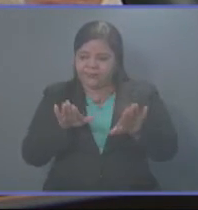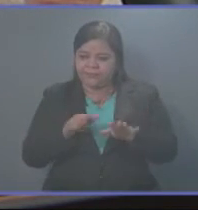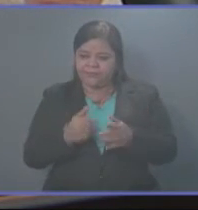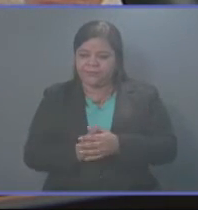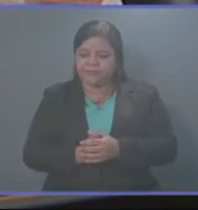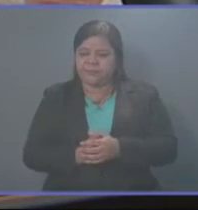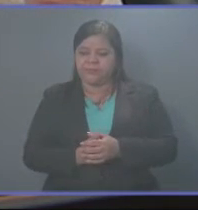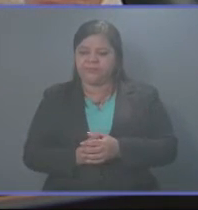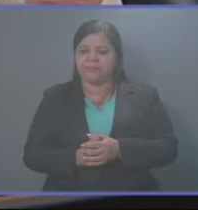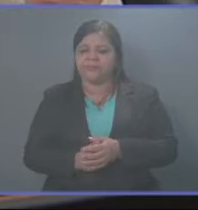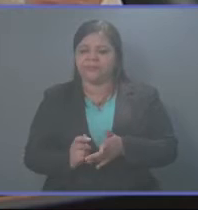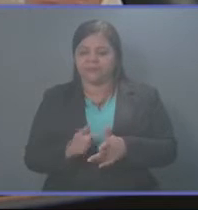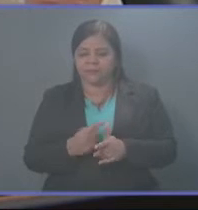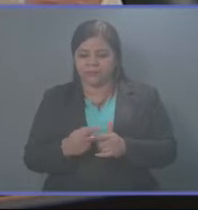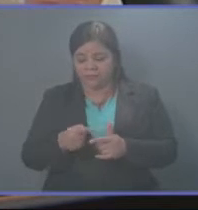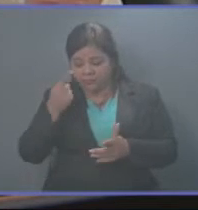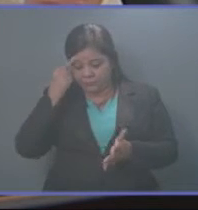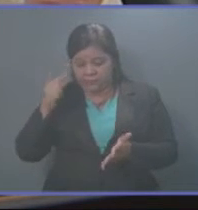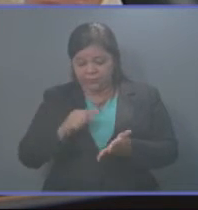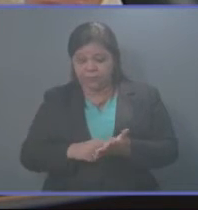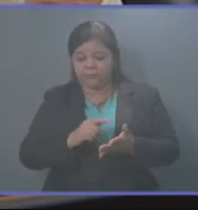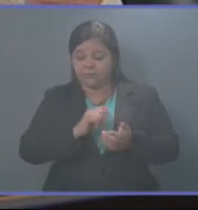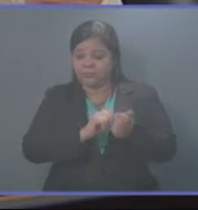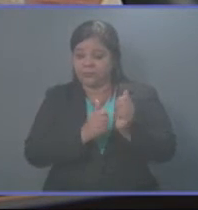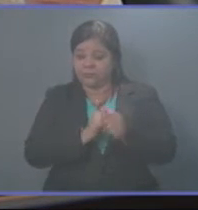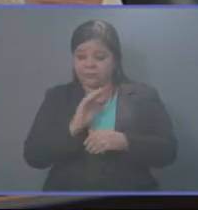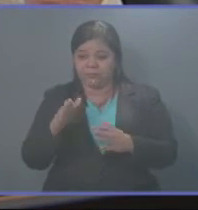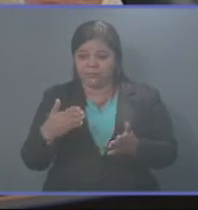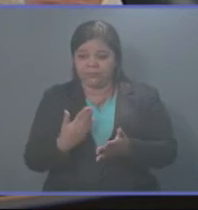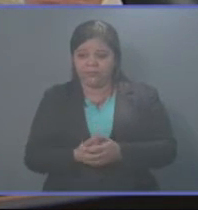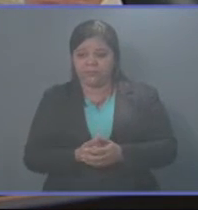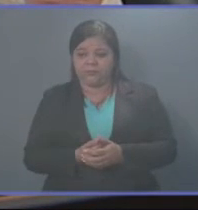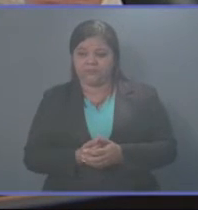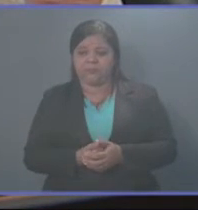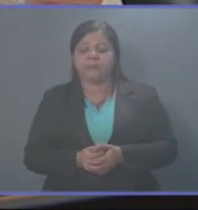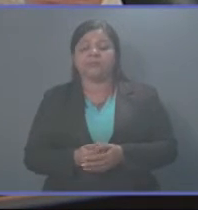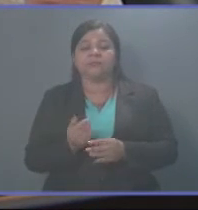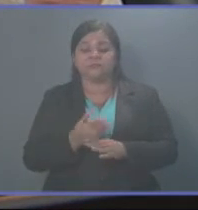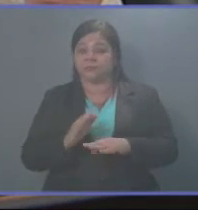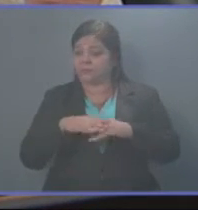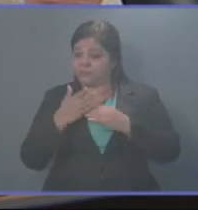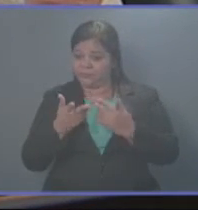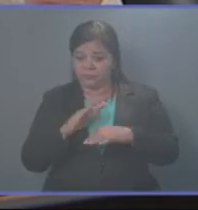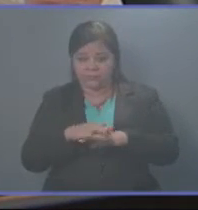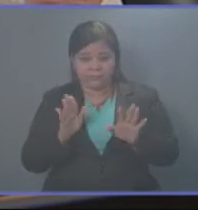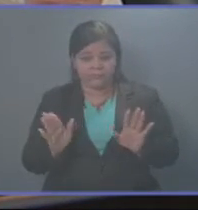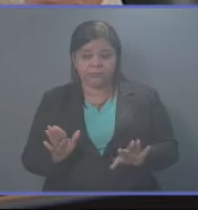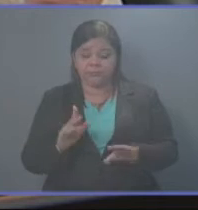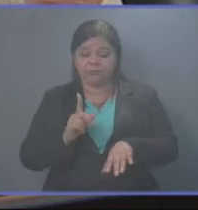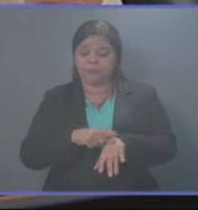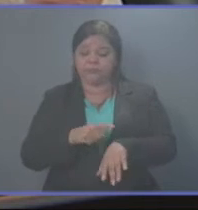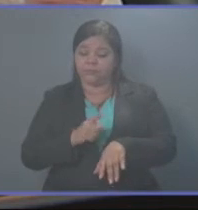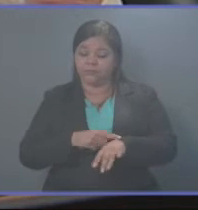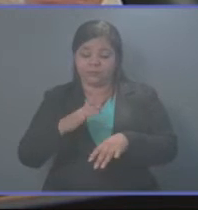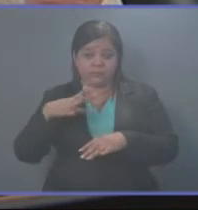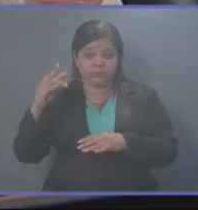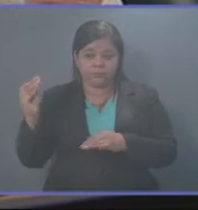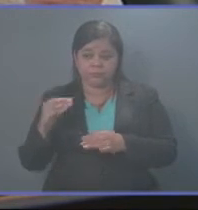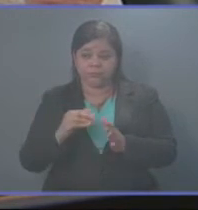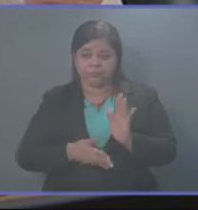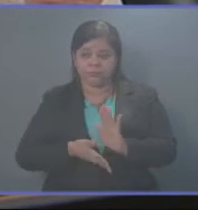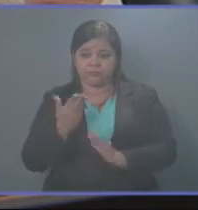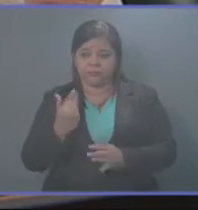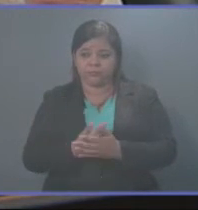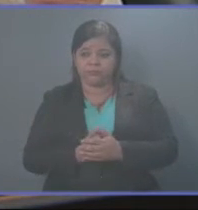la reinserción del deporte comunitario, después de haber permanecido fuera de la normativa deportiva